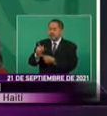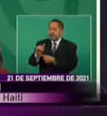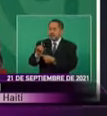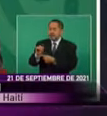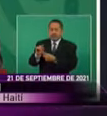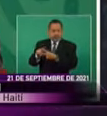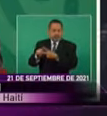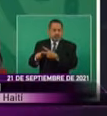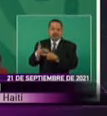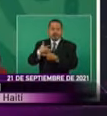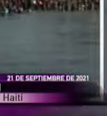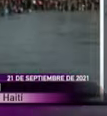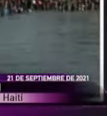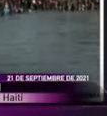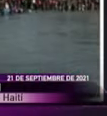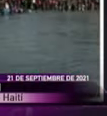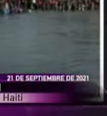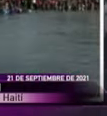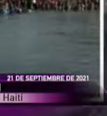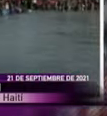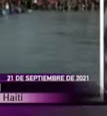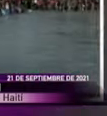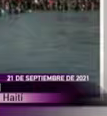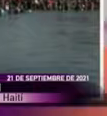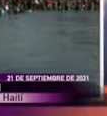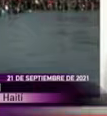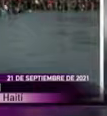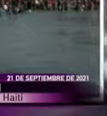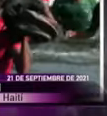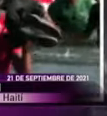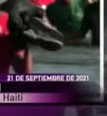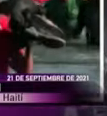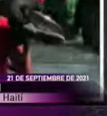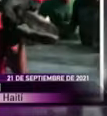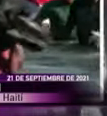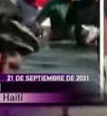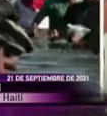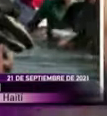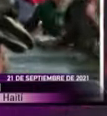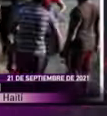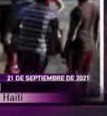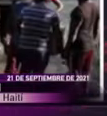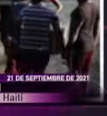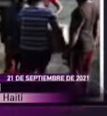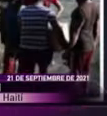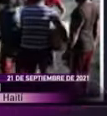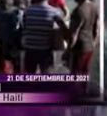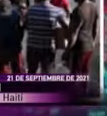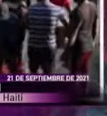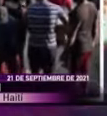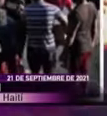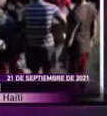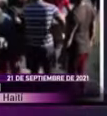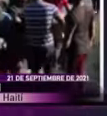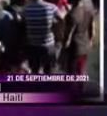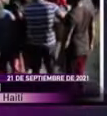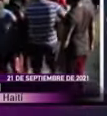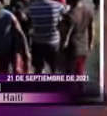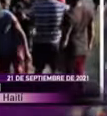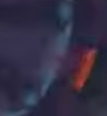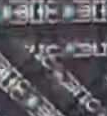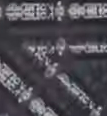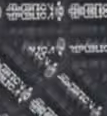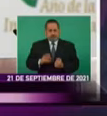Chelito Ebrard dice que México puede recibir migrantes de Haití, nomás que cumplan la ley. Pero si la ley es que no vengan, ¿cómo le